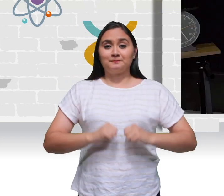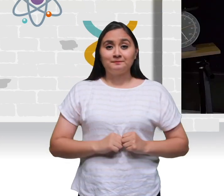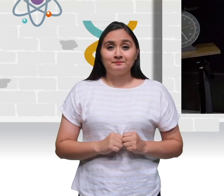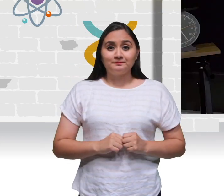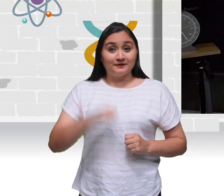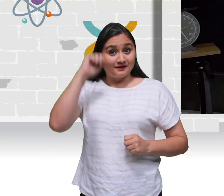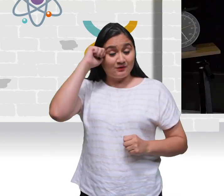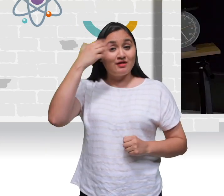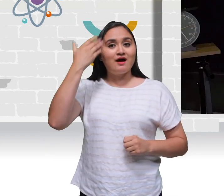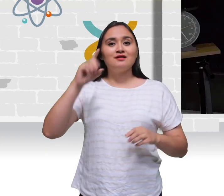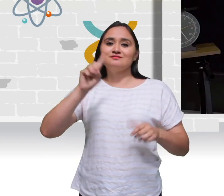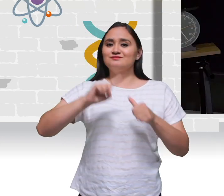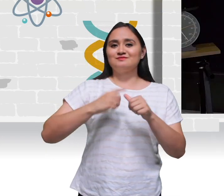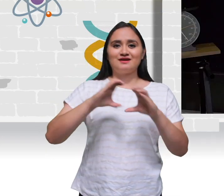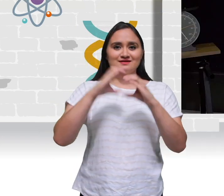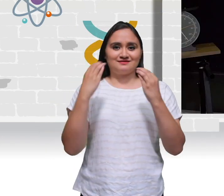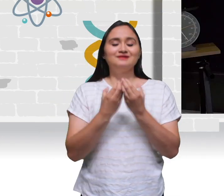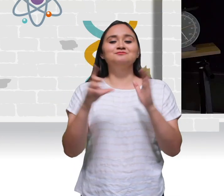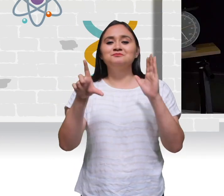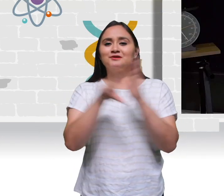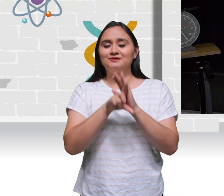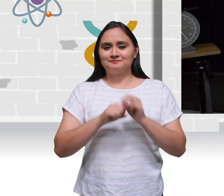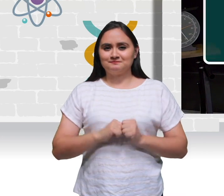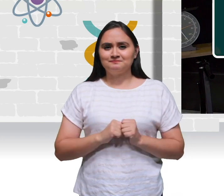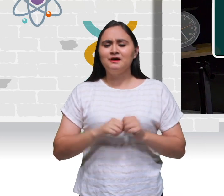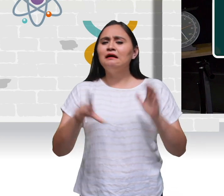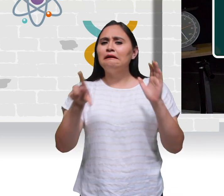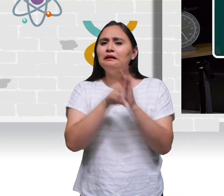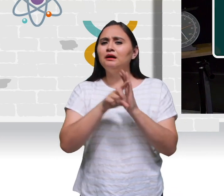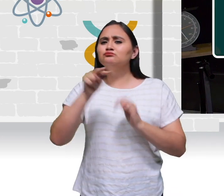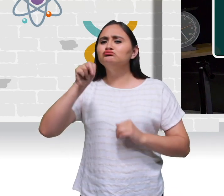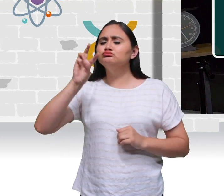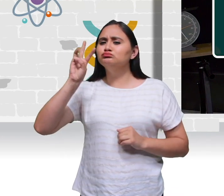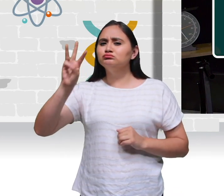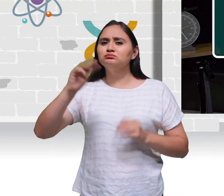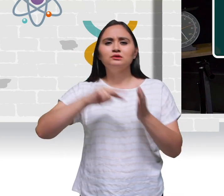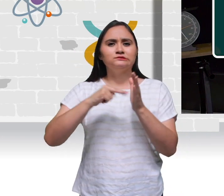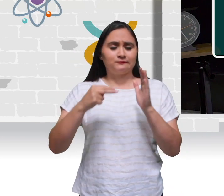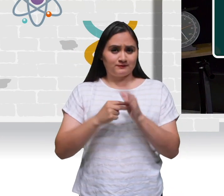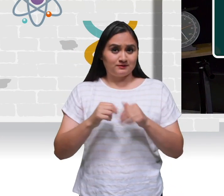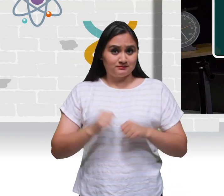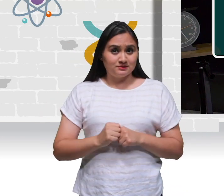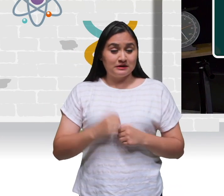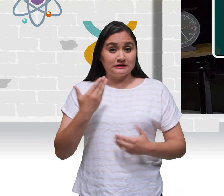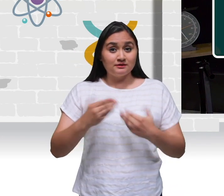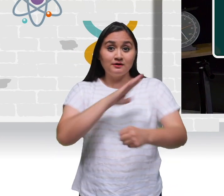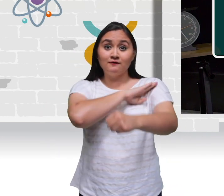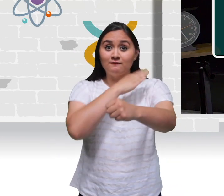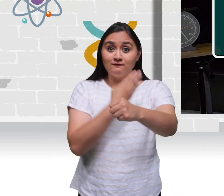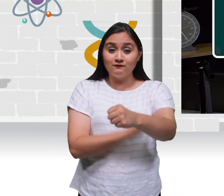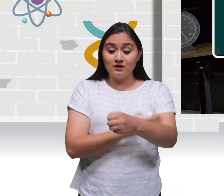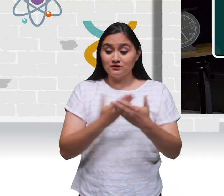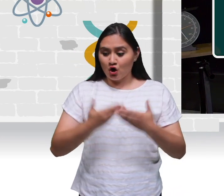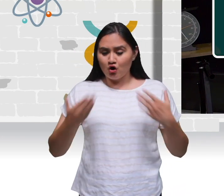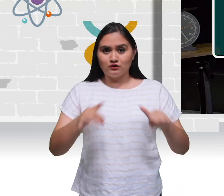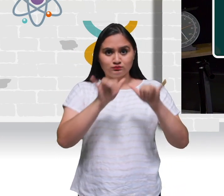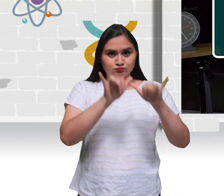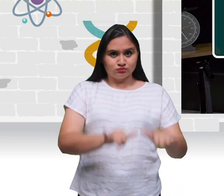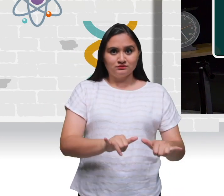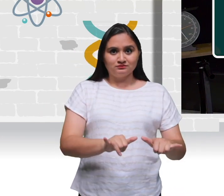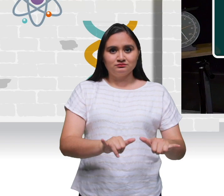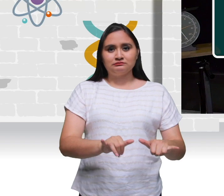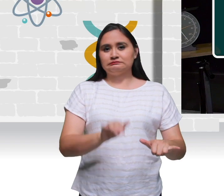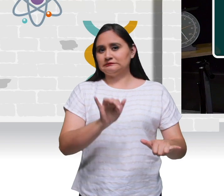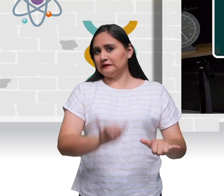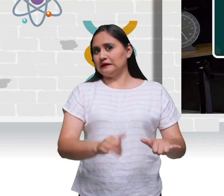vimos en la primera clase de las leyes de Newton, la primera ley nos explica que si no hay una fuerza neta actuando sobre un objeto, este se